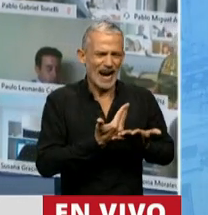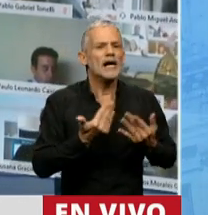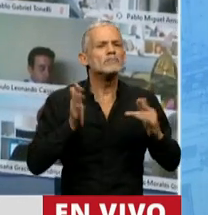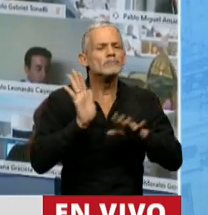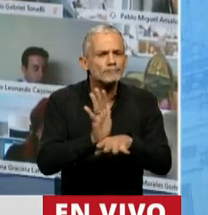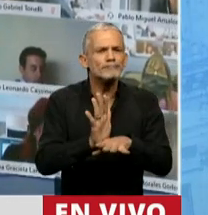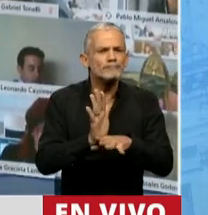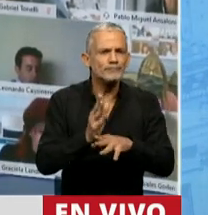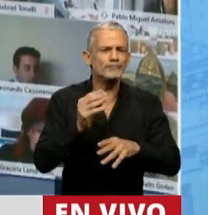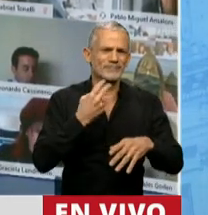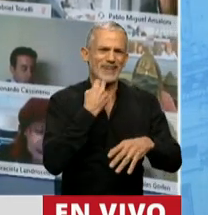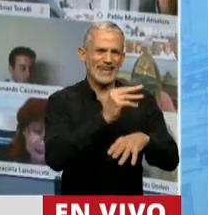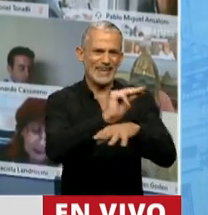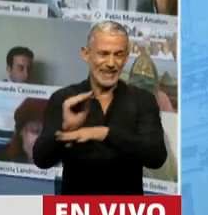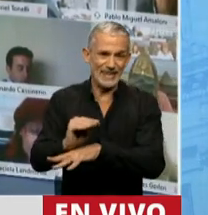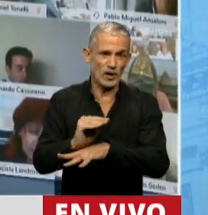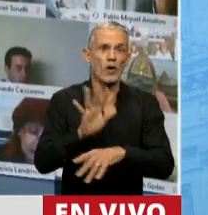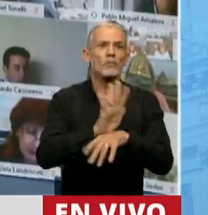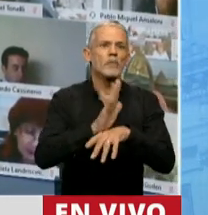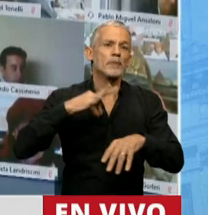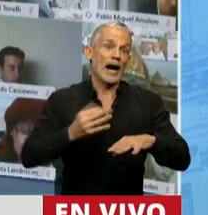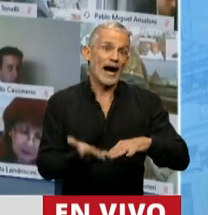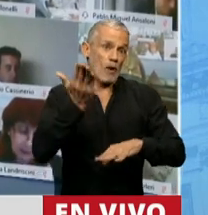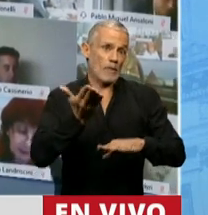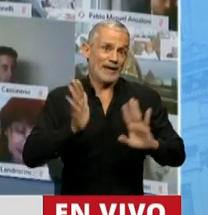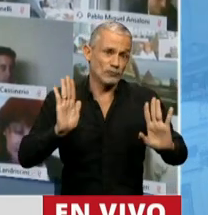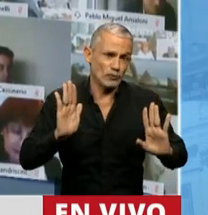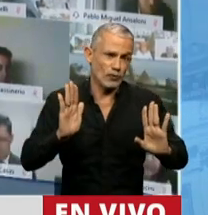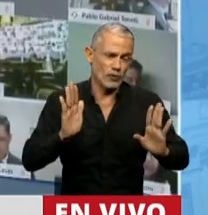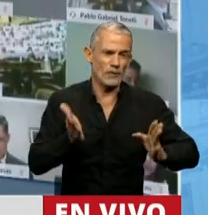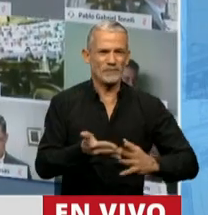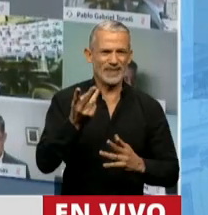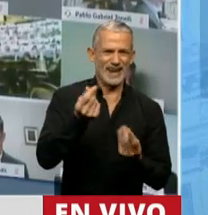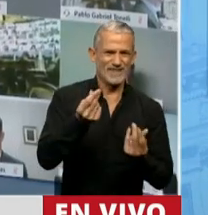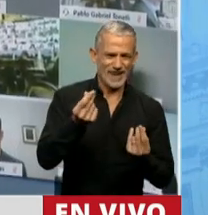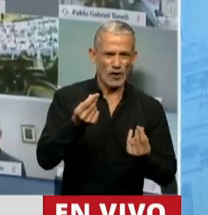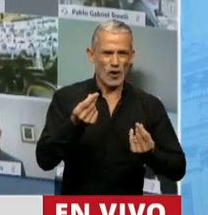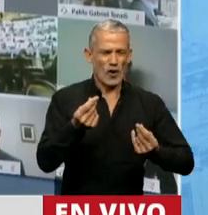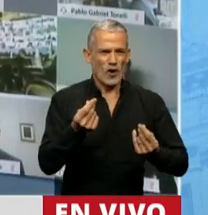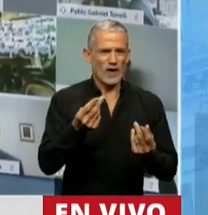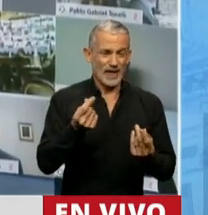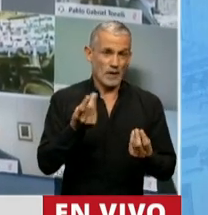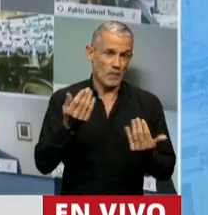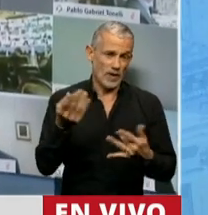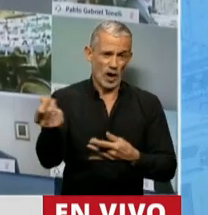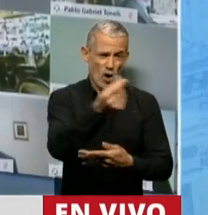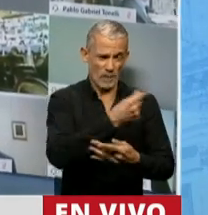significa que la AUH ha tenido un aumento real desde el punto de vista de su valor